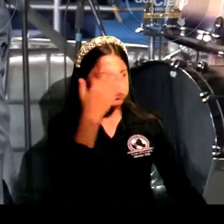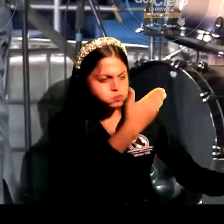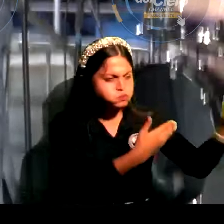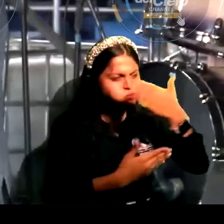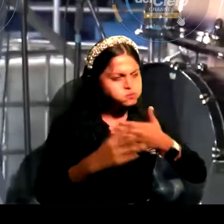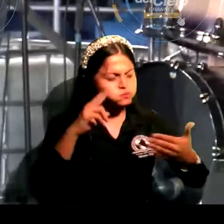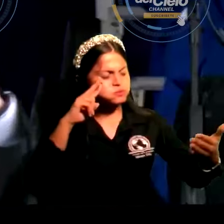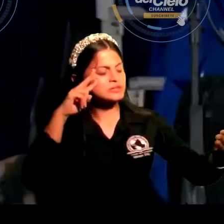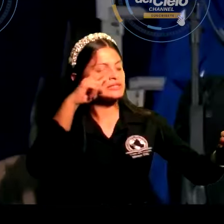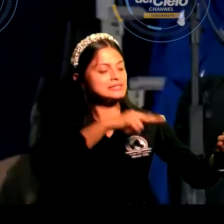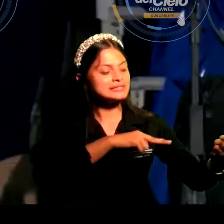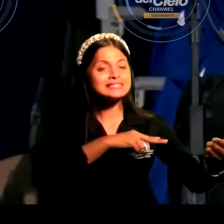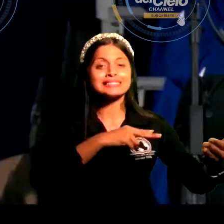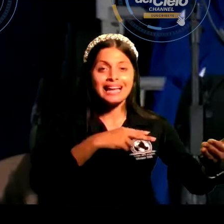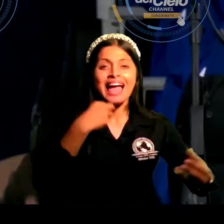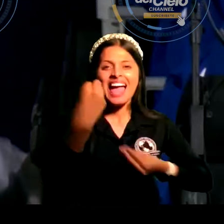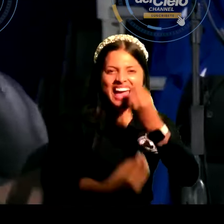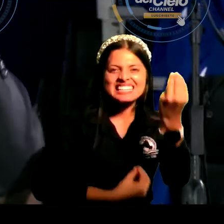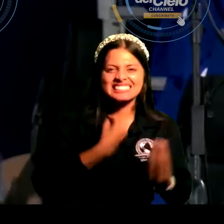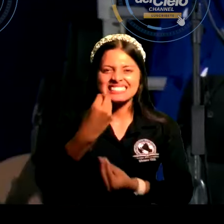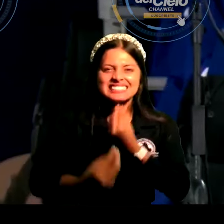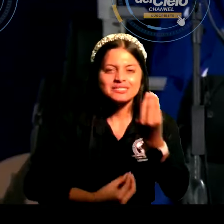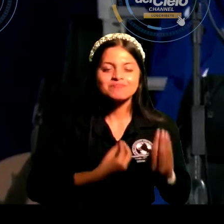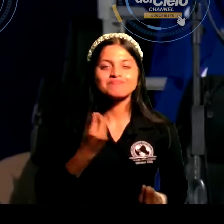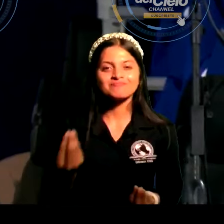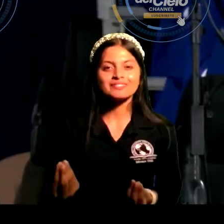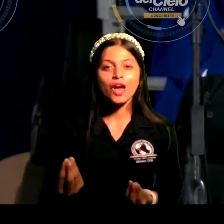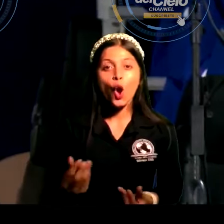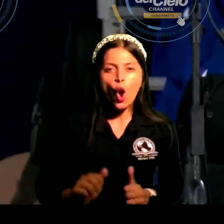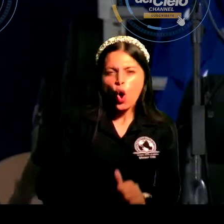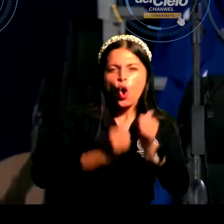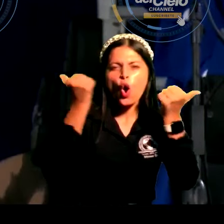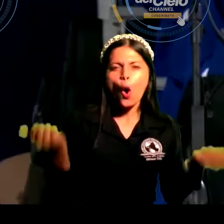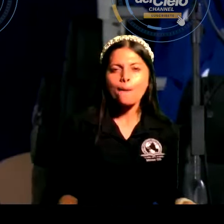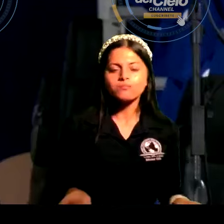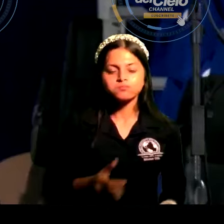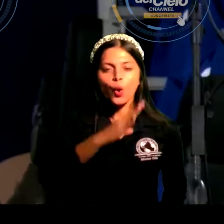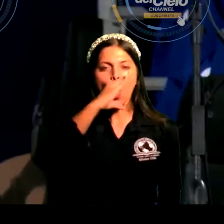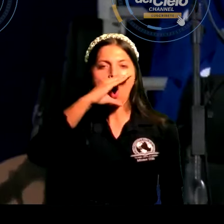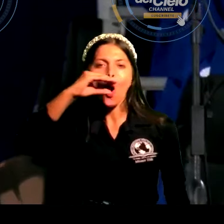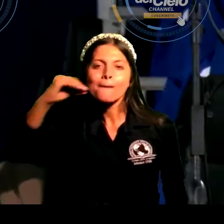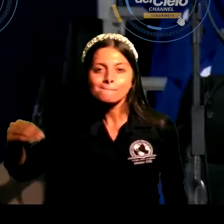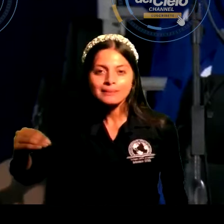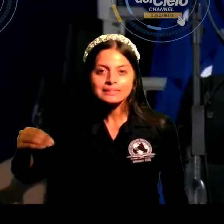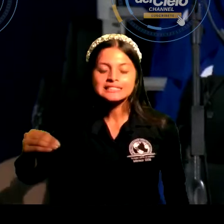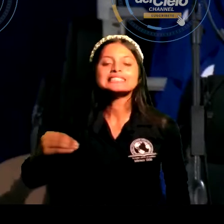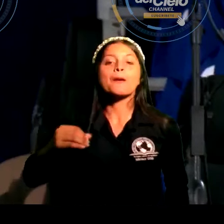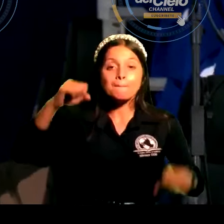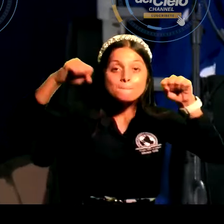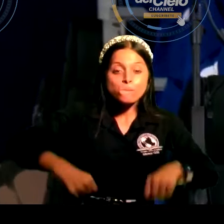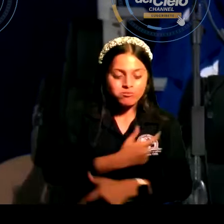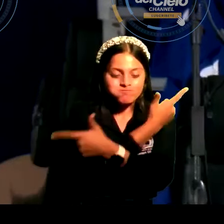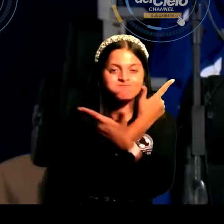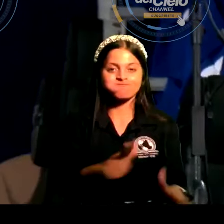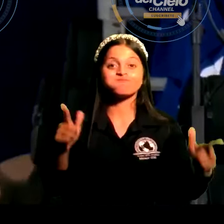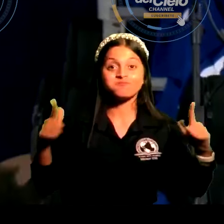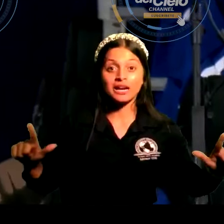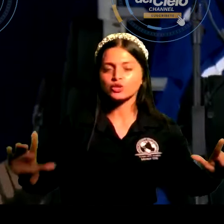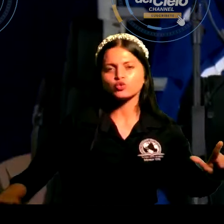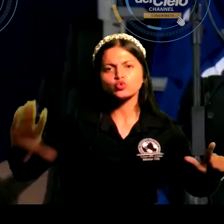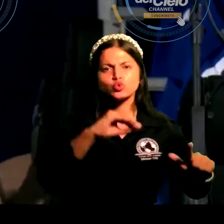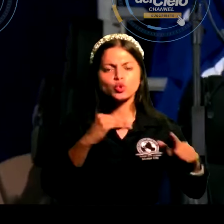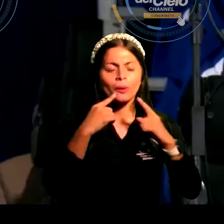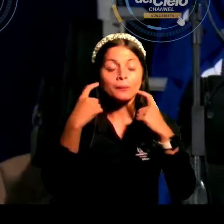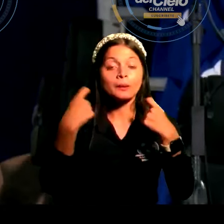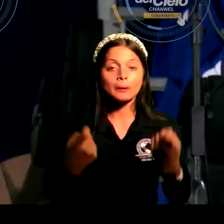hombre y la incapacidad completa de librarse a sí mismo. Mire, el